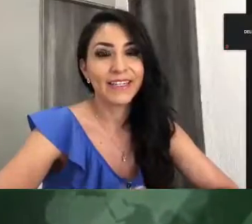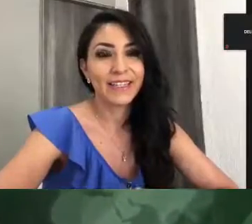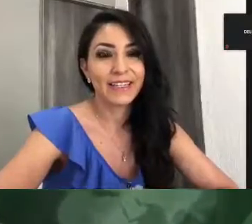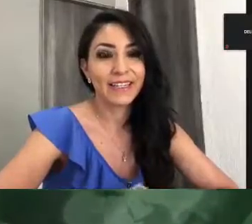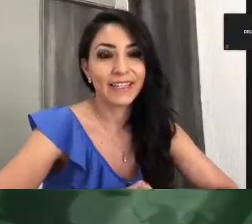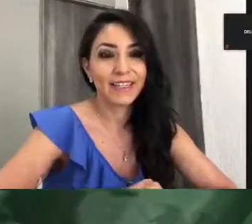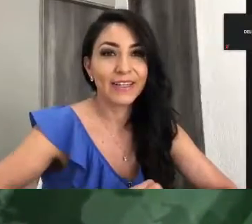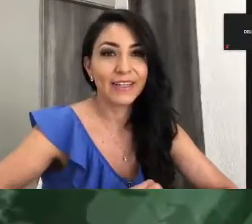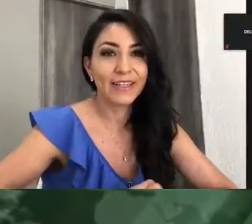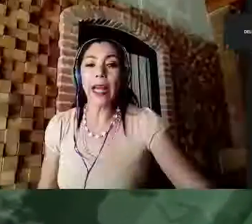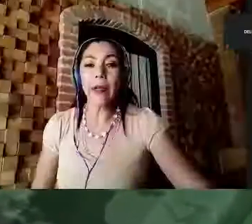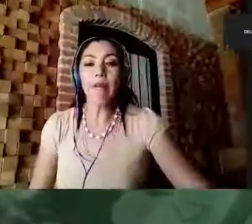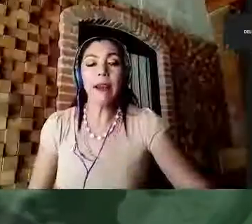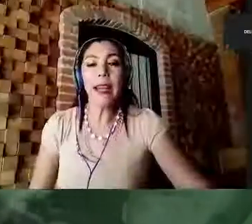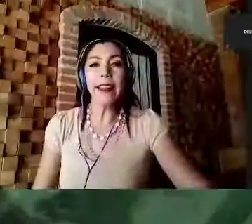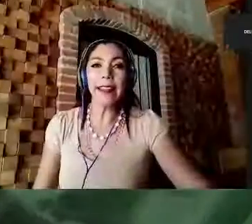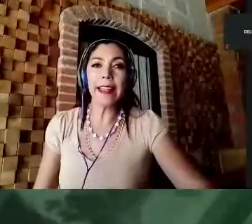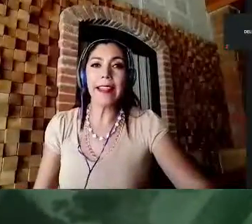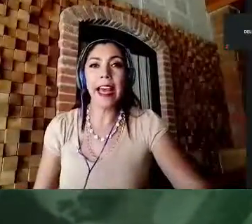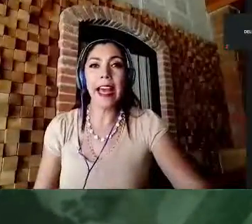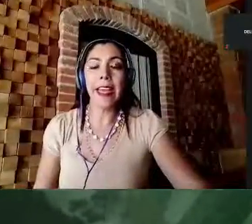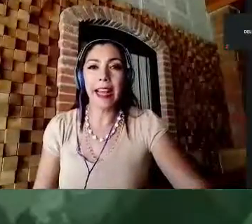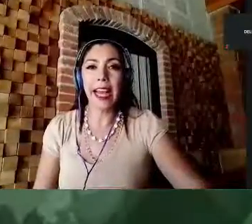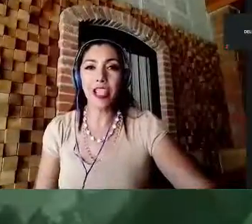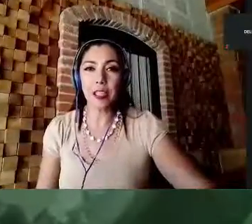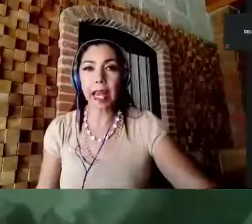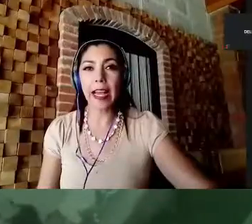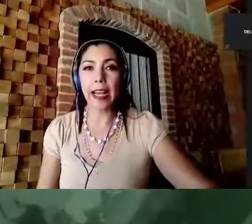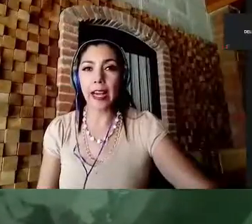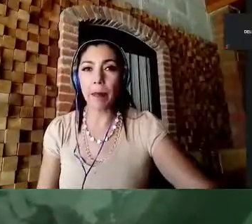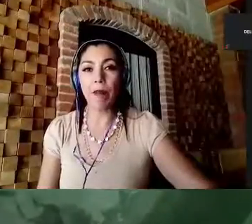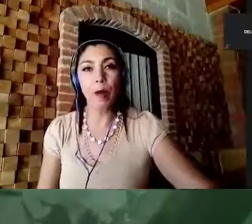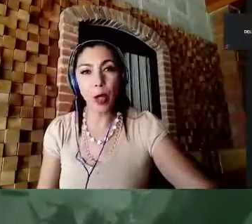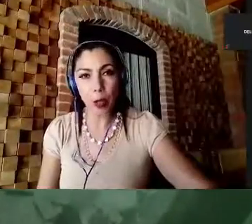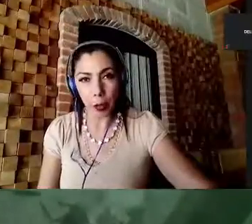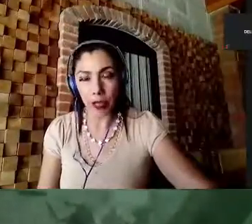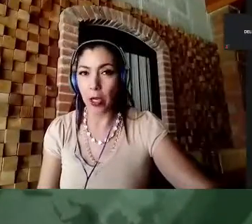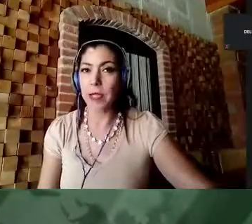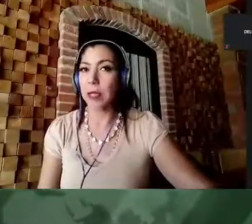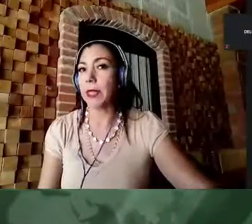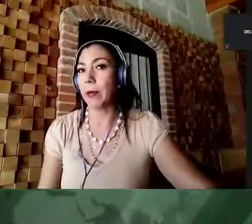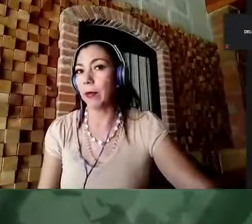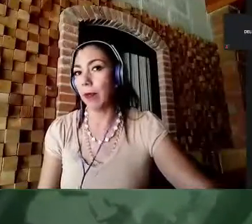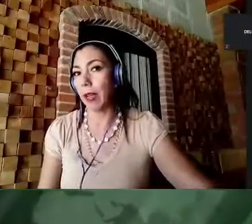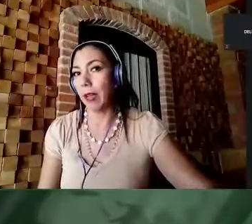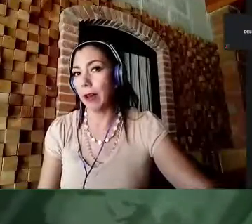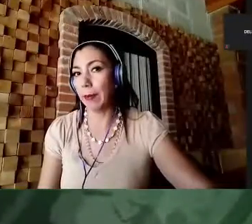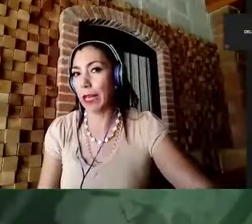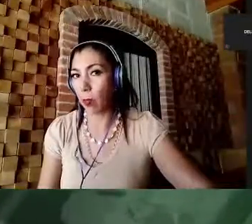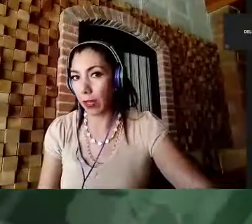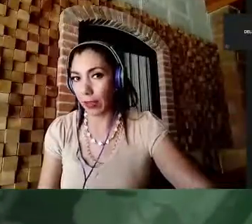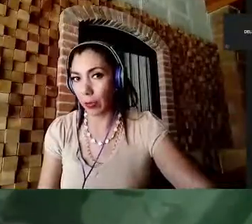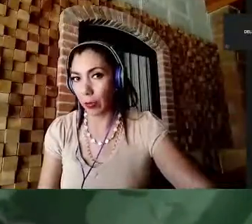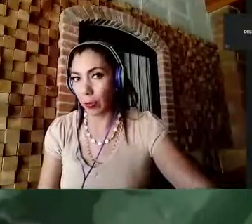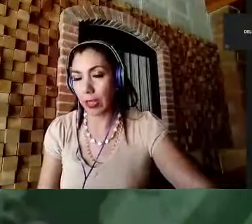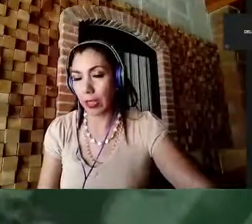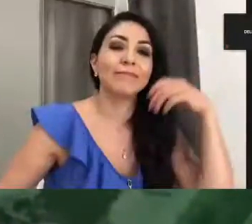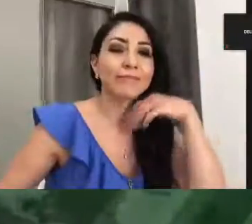bueno. Oigan, también fue tendencia el hashtag Rápido y Furioso, y no precisamente por la